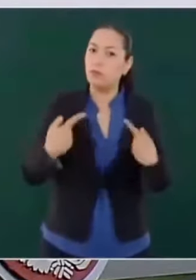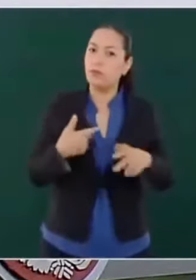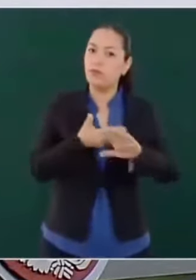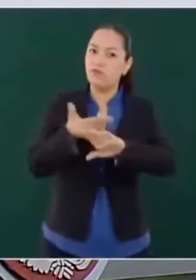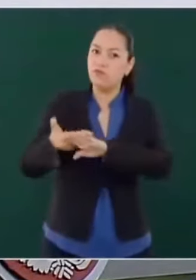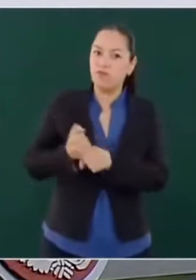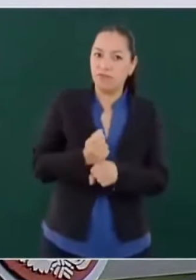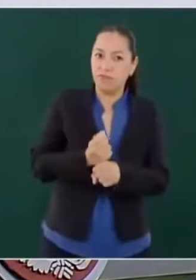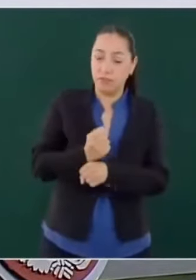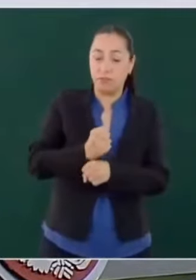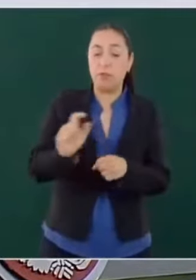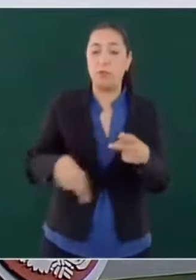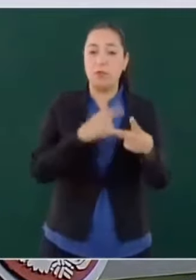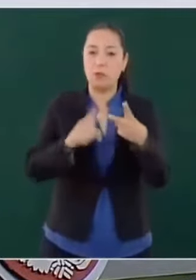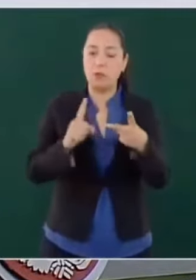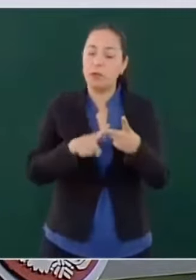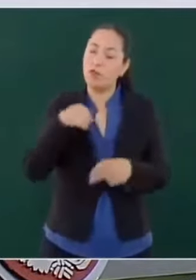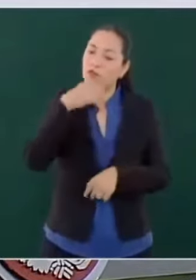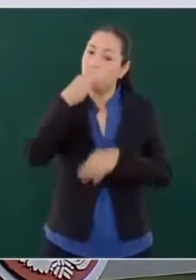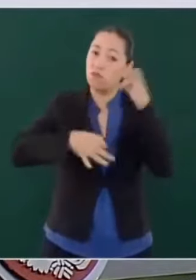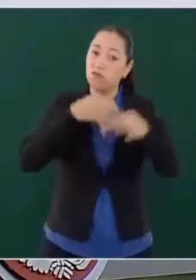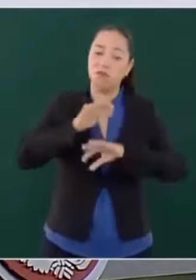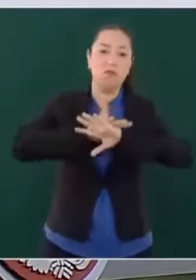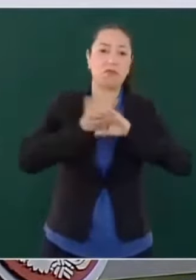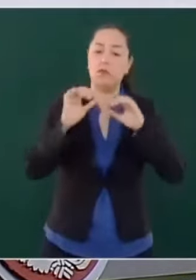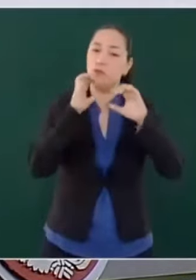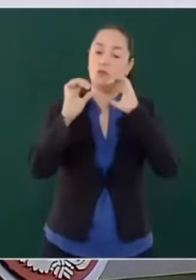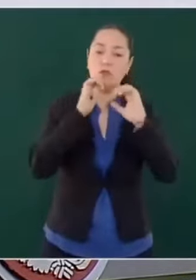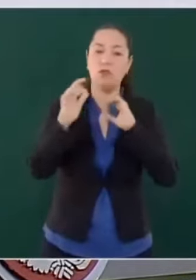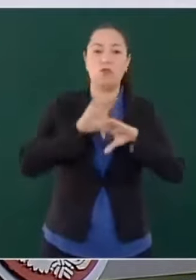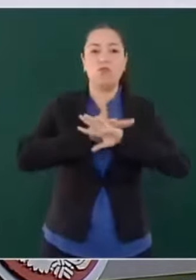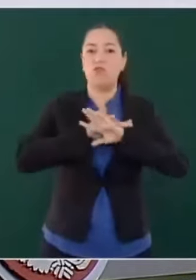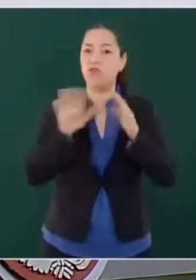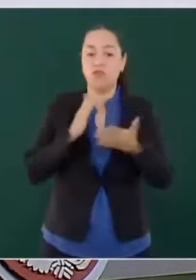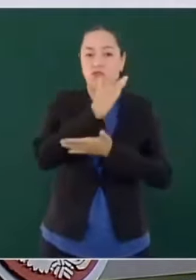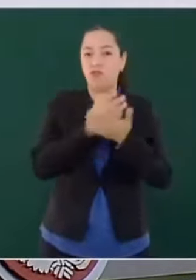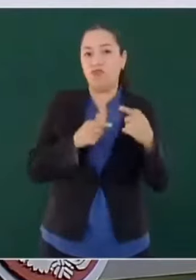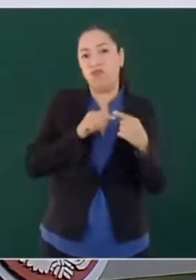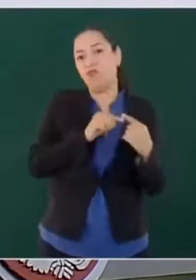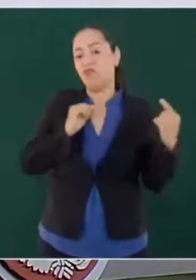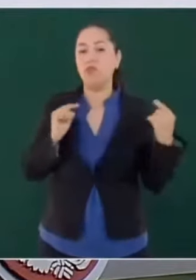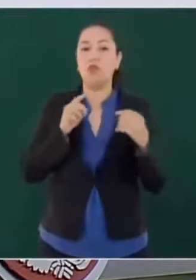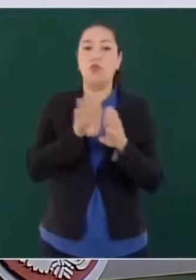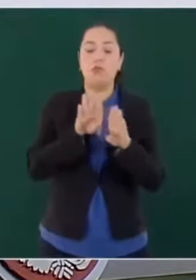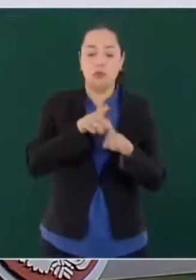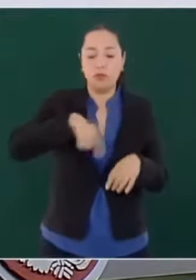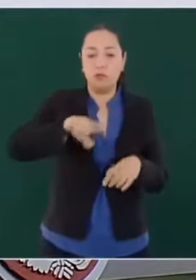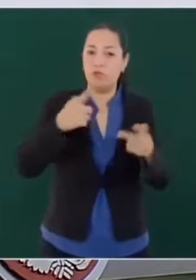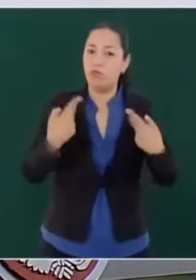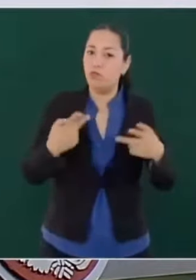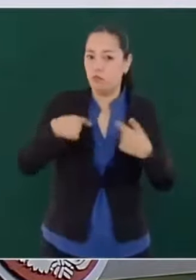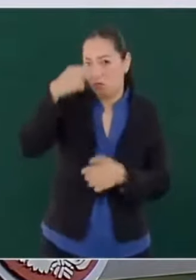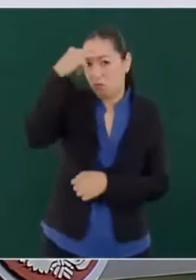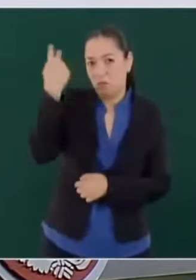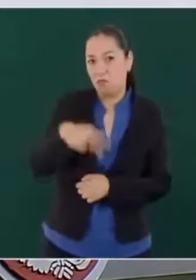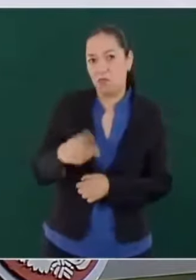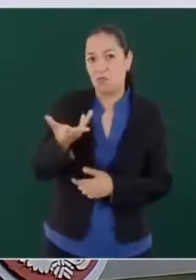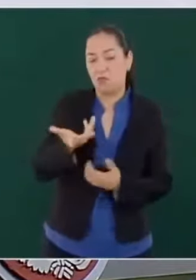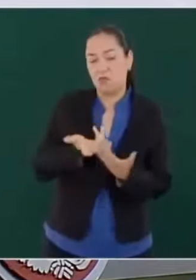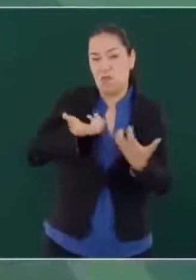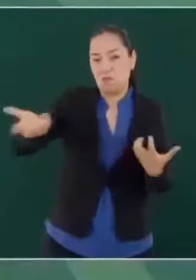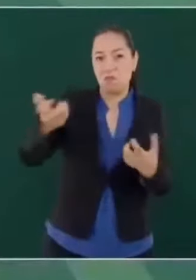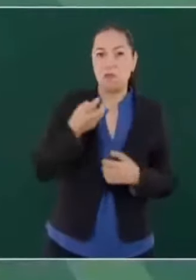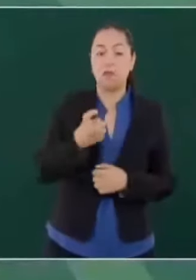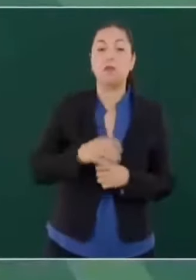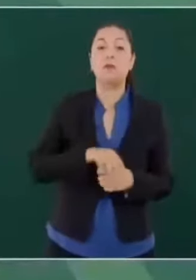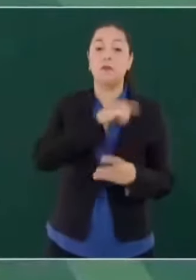Segundo, anunciamos el rompimiento de las relaciones diplomáticas y la salida del personal mexicano. Tercero, se solicitó a